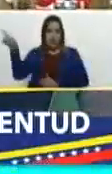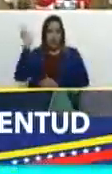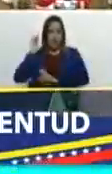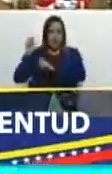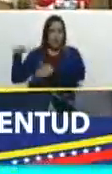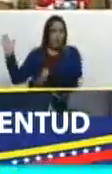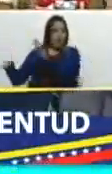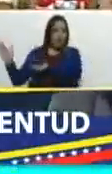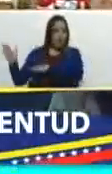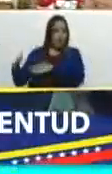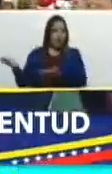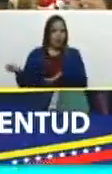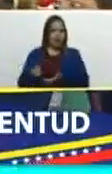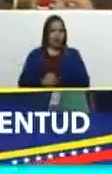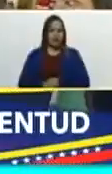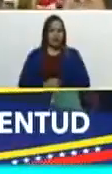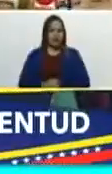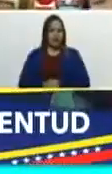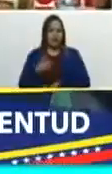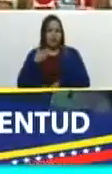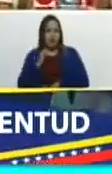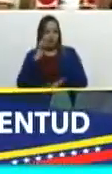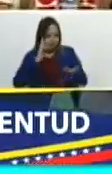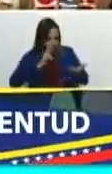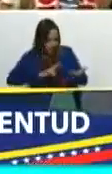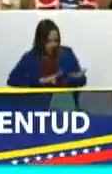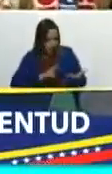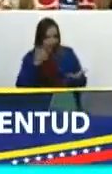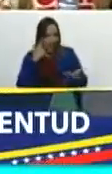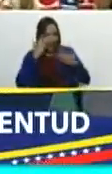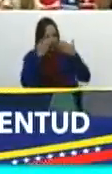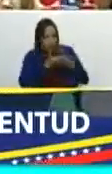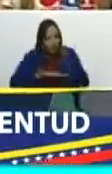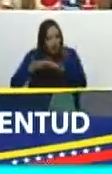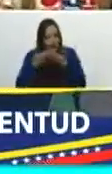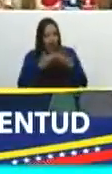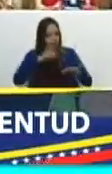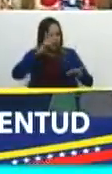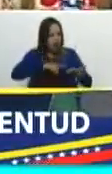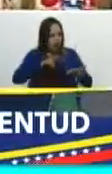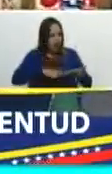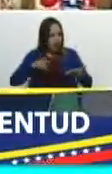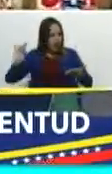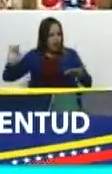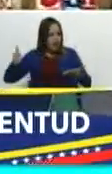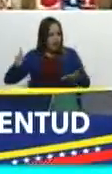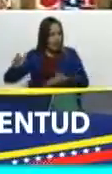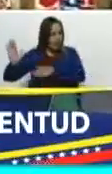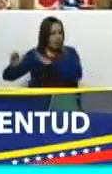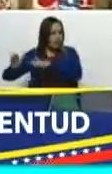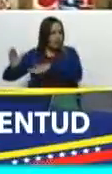tambor. Entonces, por ejemplo, yo estoy así, ¿ves? Estudiando, y de repente empieza a sonar tambor,